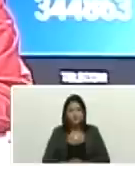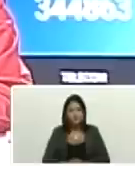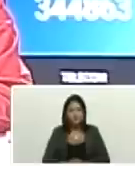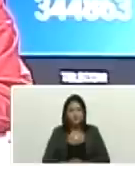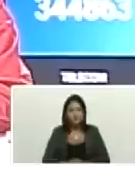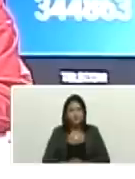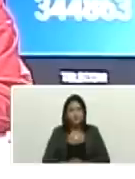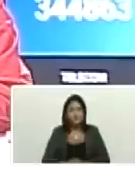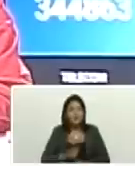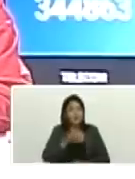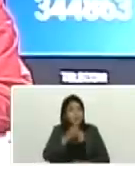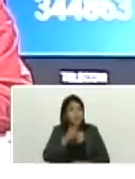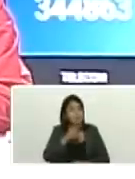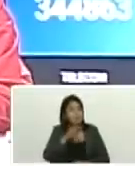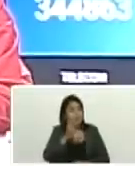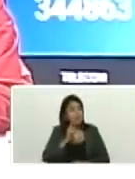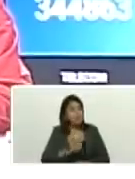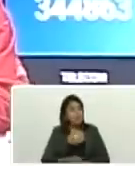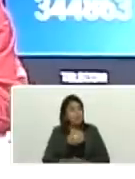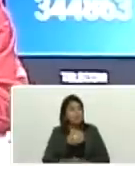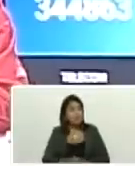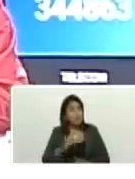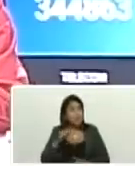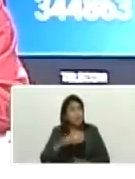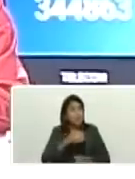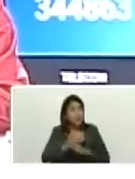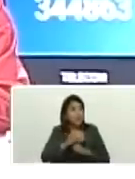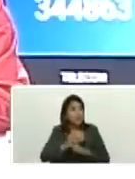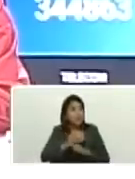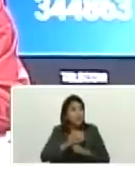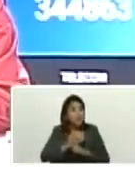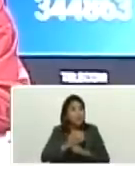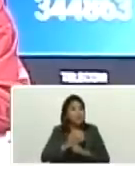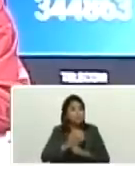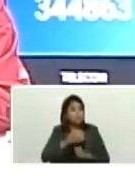Bonito, vale, esta jornada de trabajo. Hoy está empezando ya.